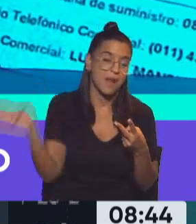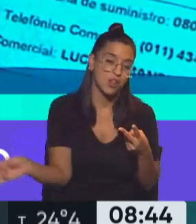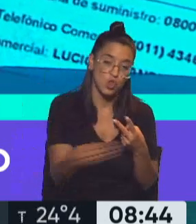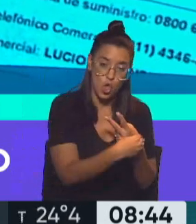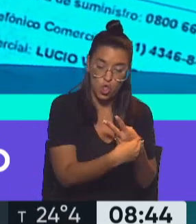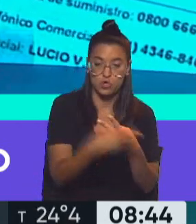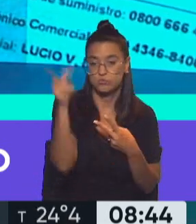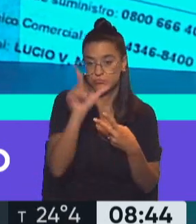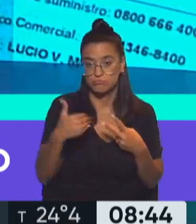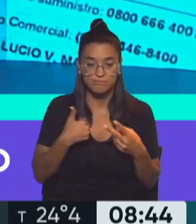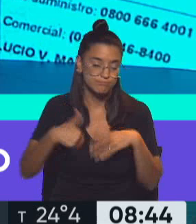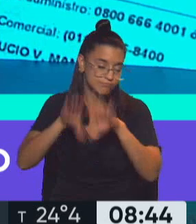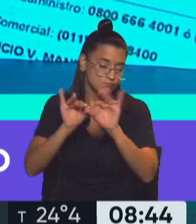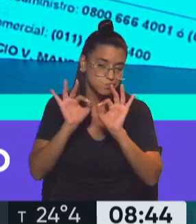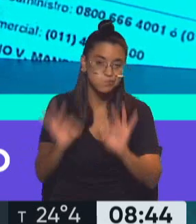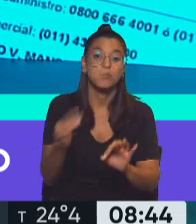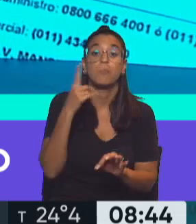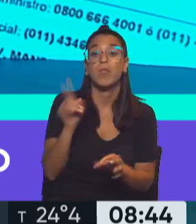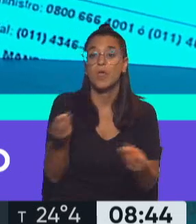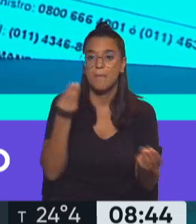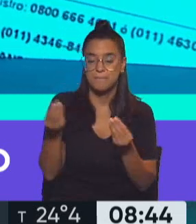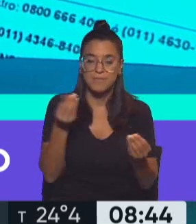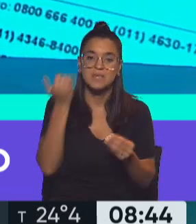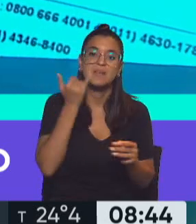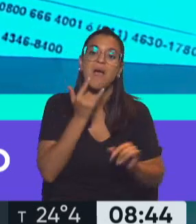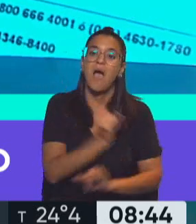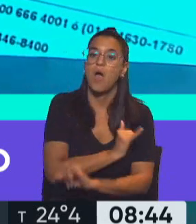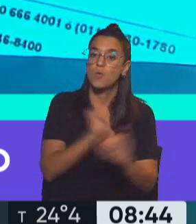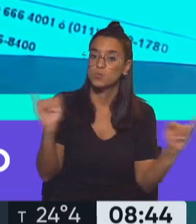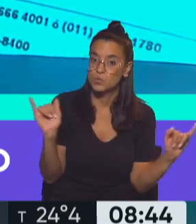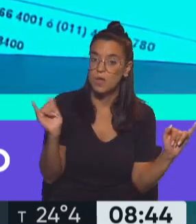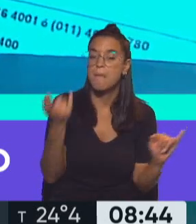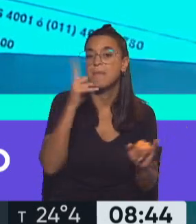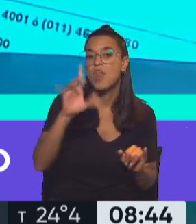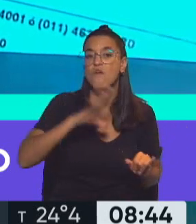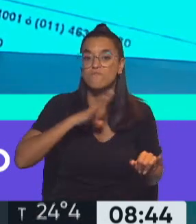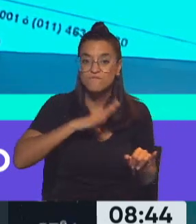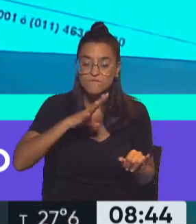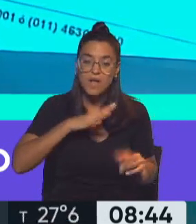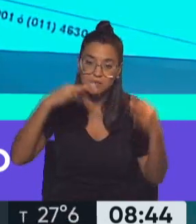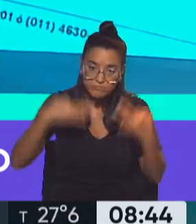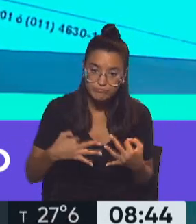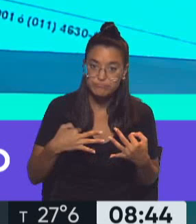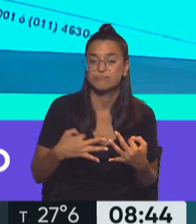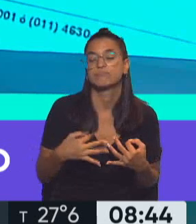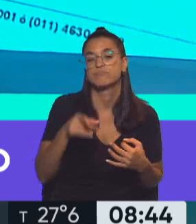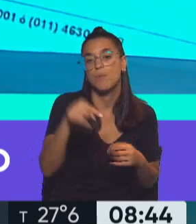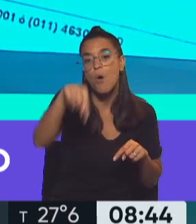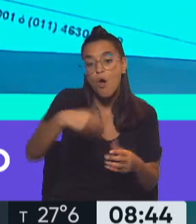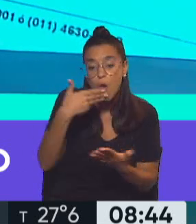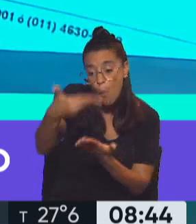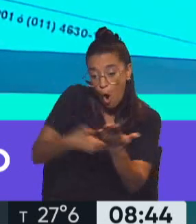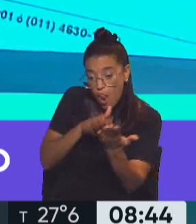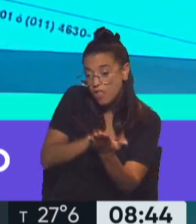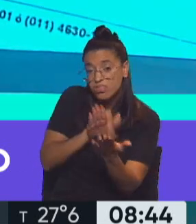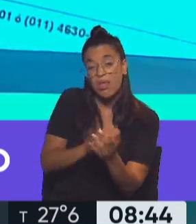para todo el país. Lo que pasa es que, como decía, ya fue anunciado, pero todavía no se implementa. Por ahora en tu boleta vas a